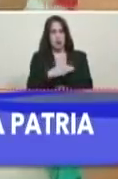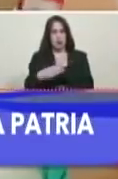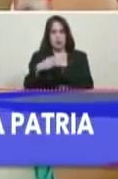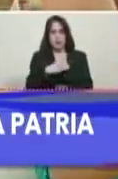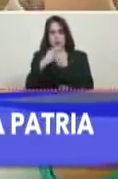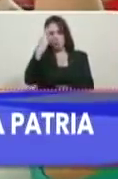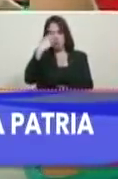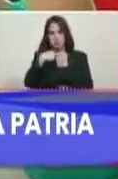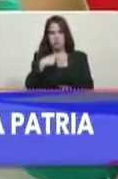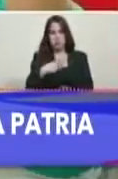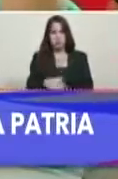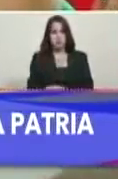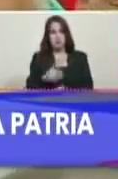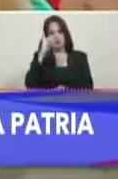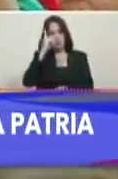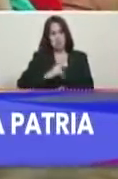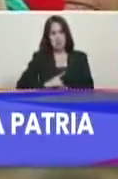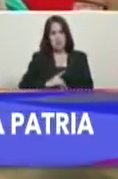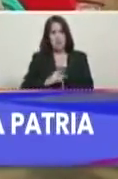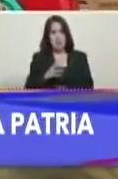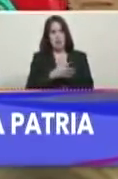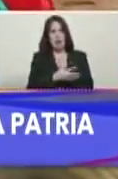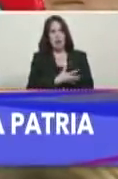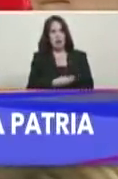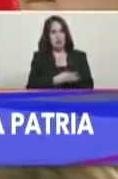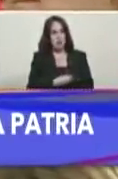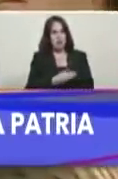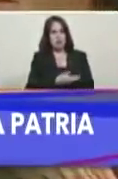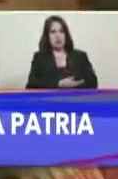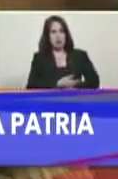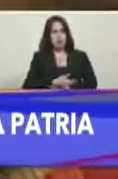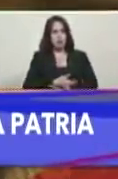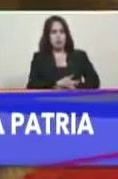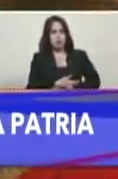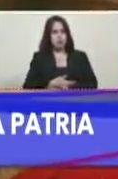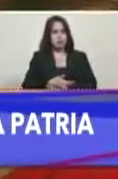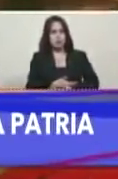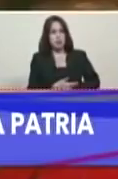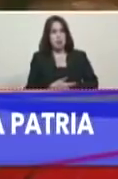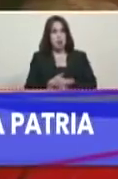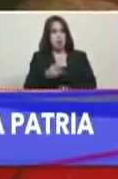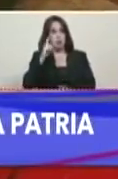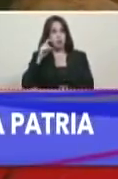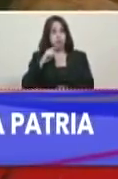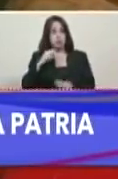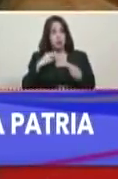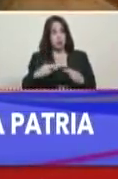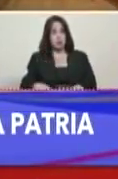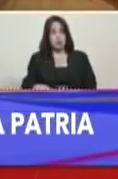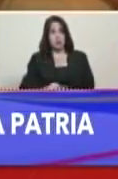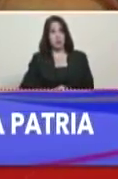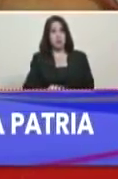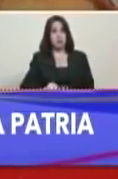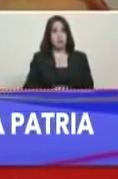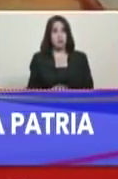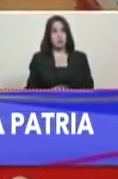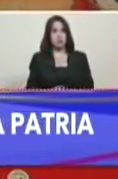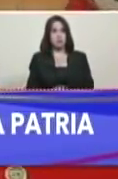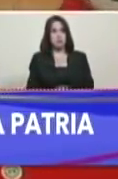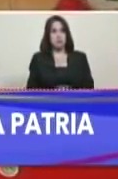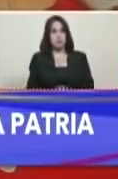Gregorio Hernández, de lactancia materna, de parto humanizado.